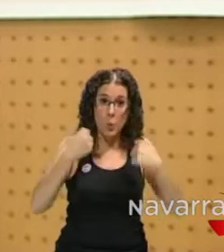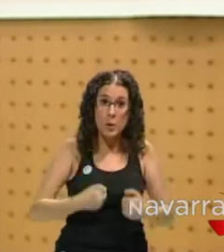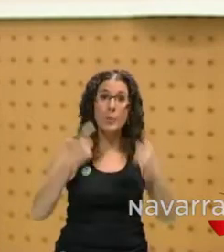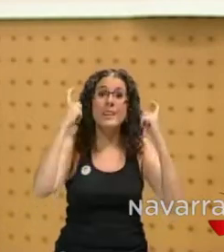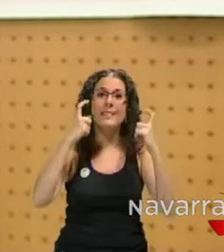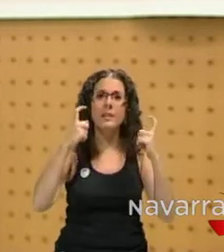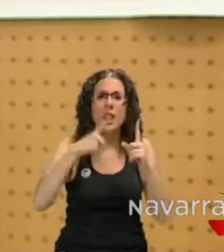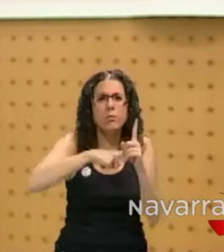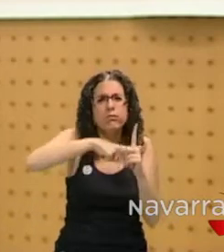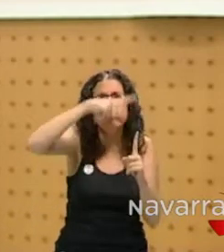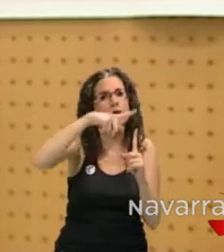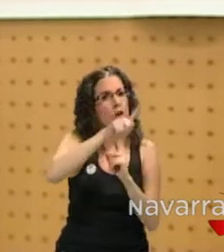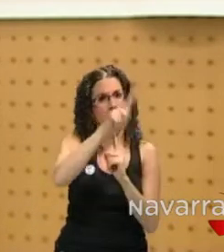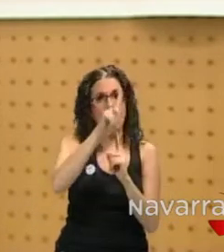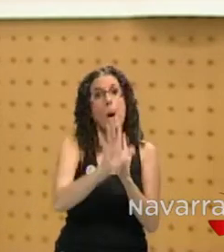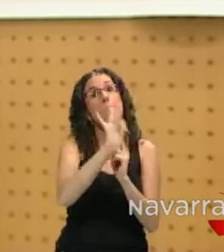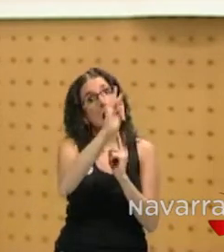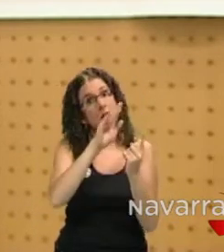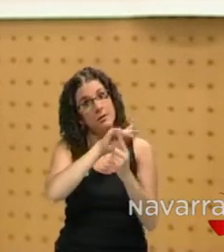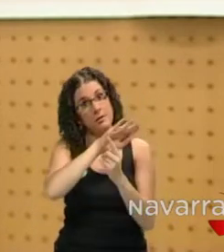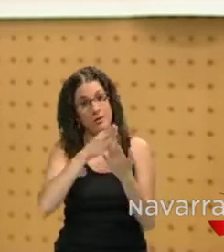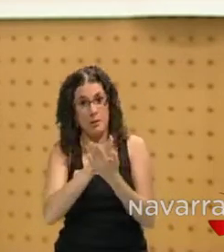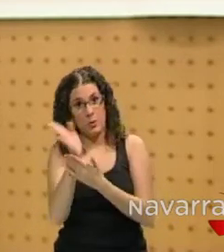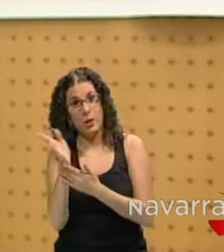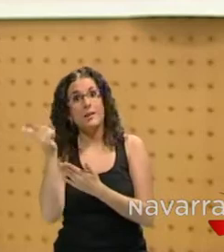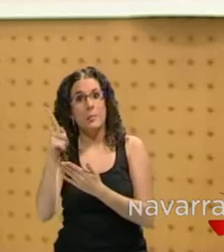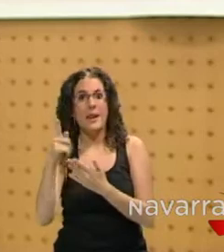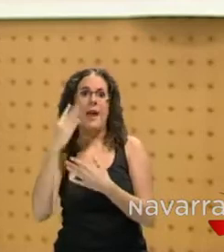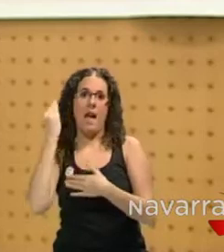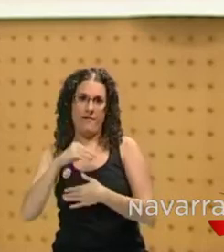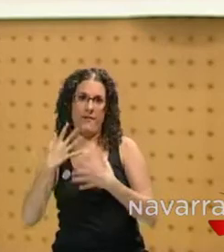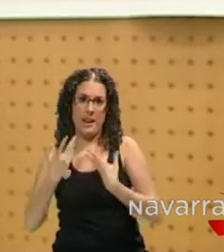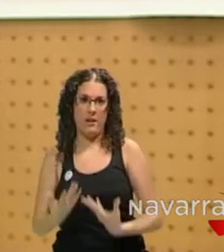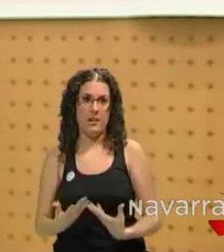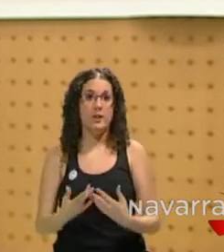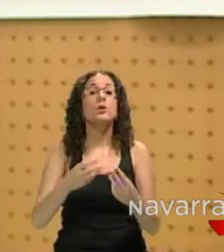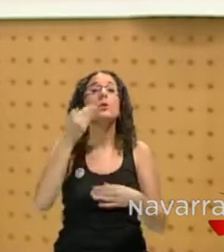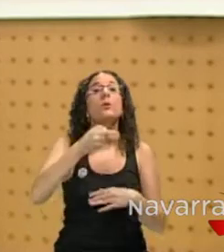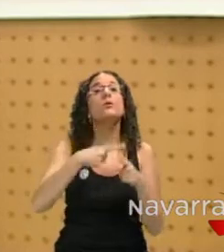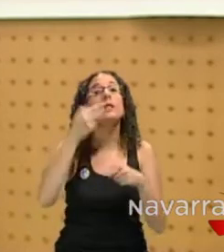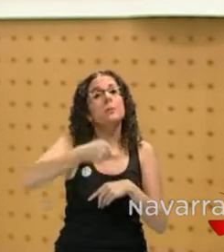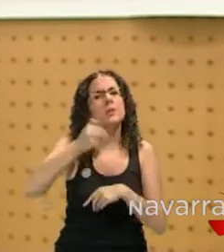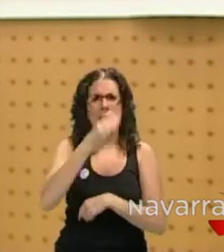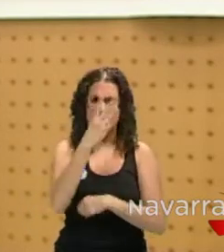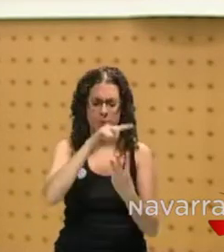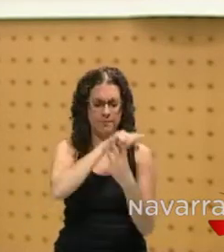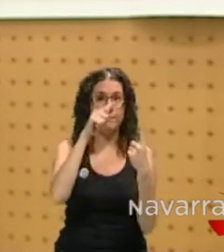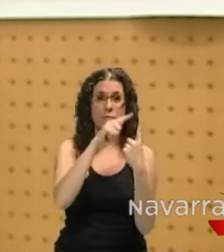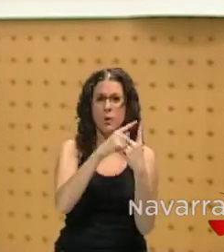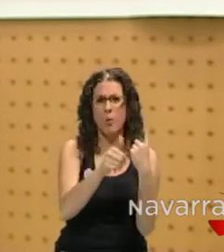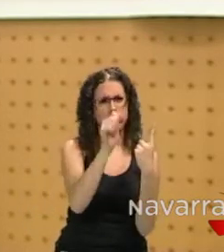enfriarlo. 3 cosas son las importantes ahí para prevenir. Una es beber mucho, beber más,